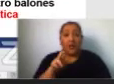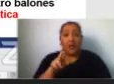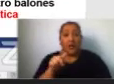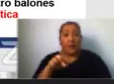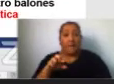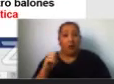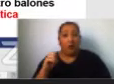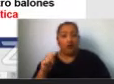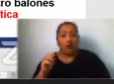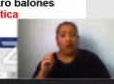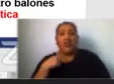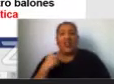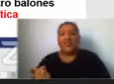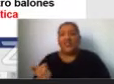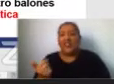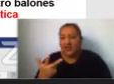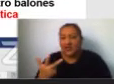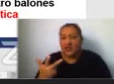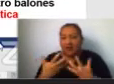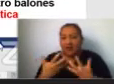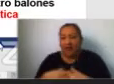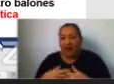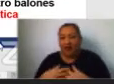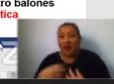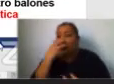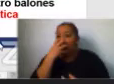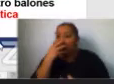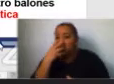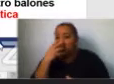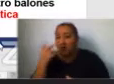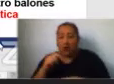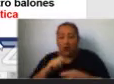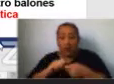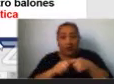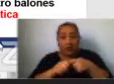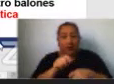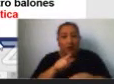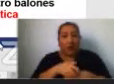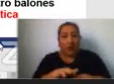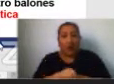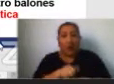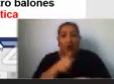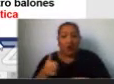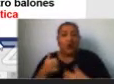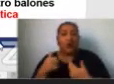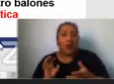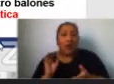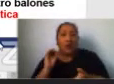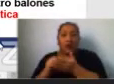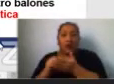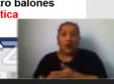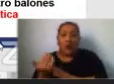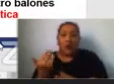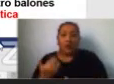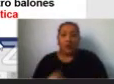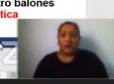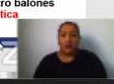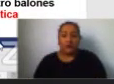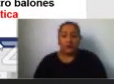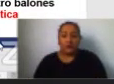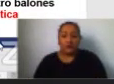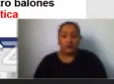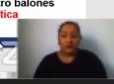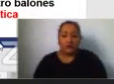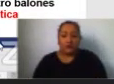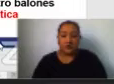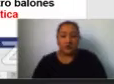de oxígeno, una planta privada, una planta reparada el 1 de julio y otra planta instalada al interior del hospital.